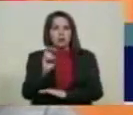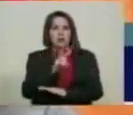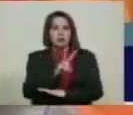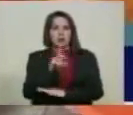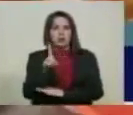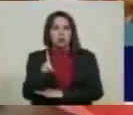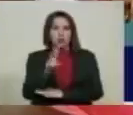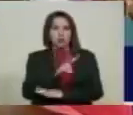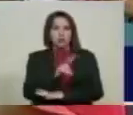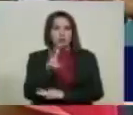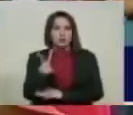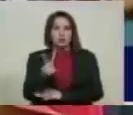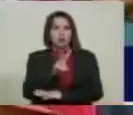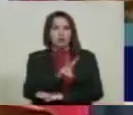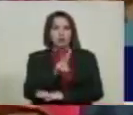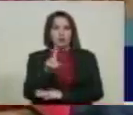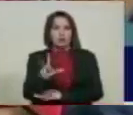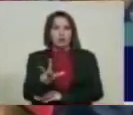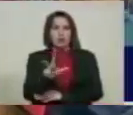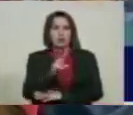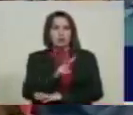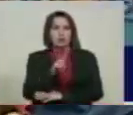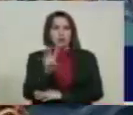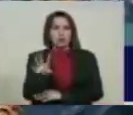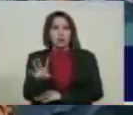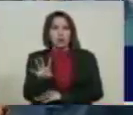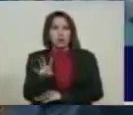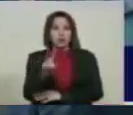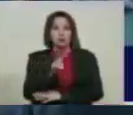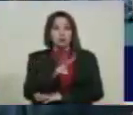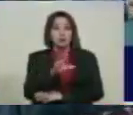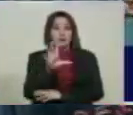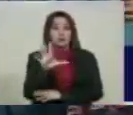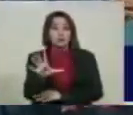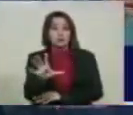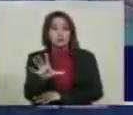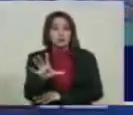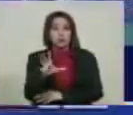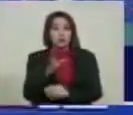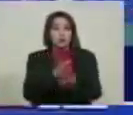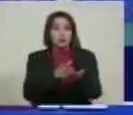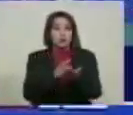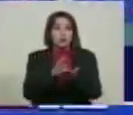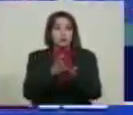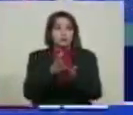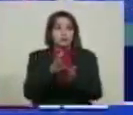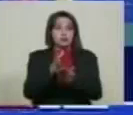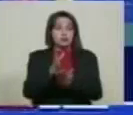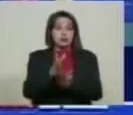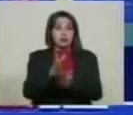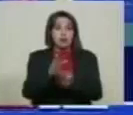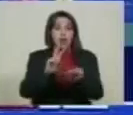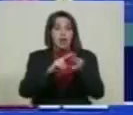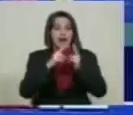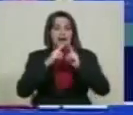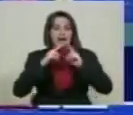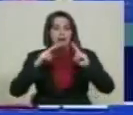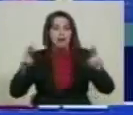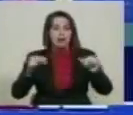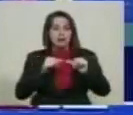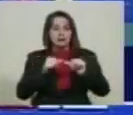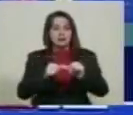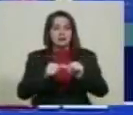22, 23, 24 y 25, transitarlos en paz y consolidar